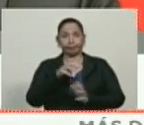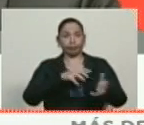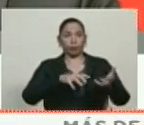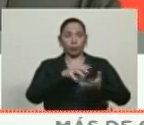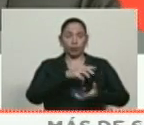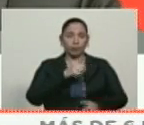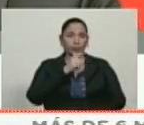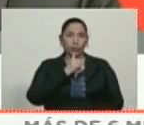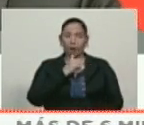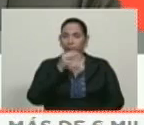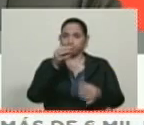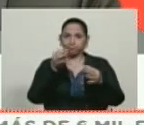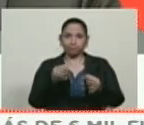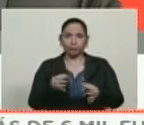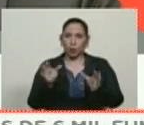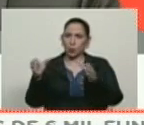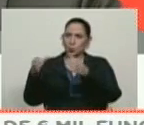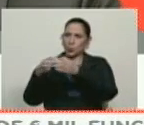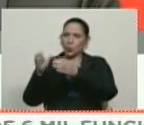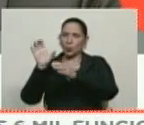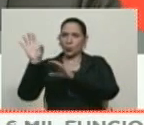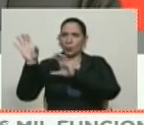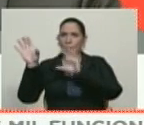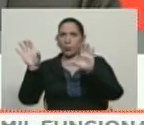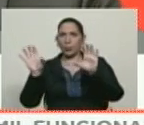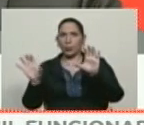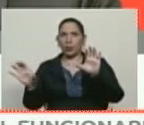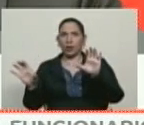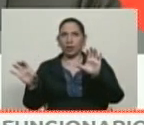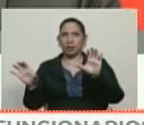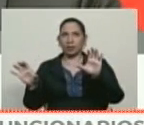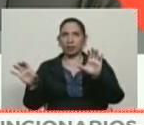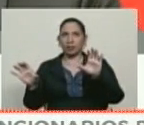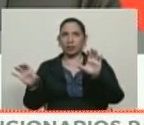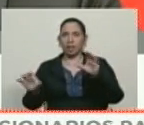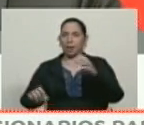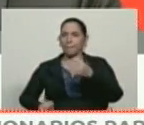real. Hay un grupo de países que abogan por